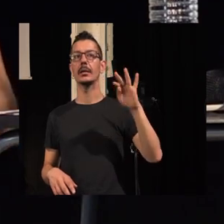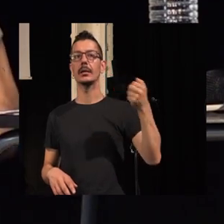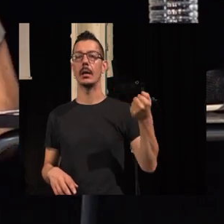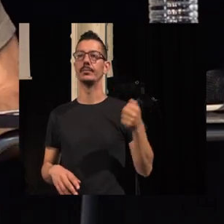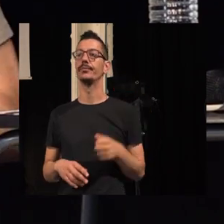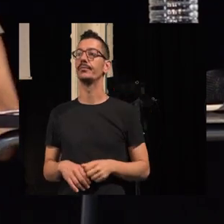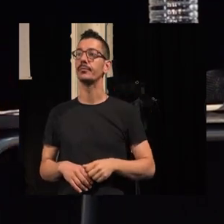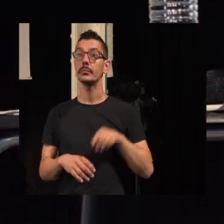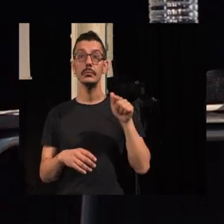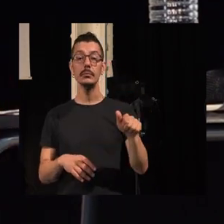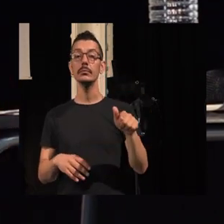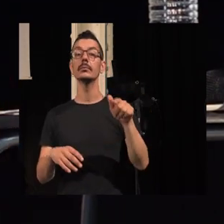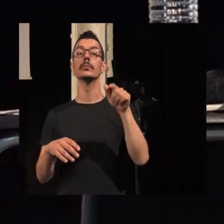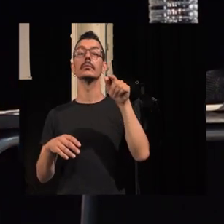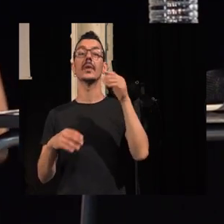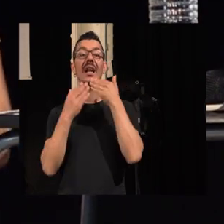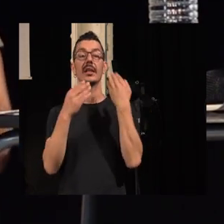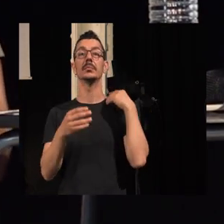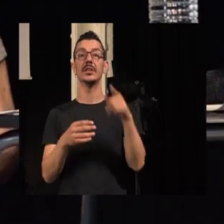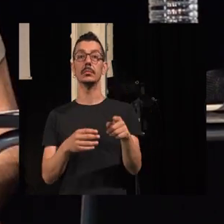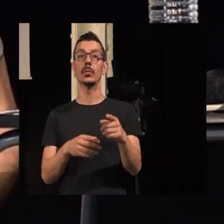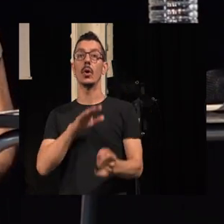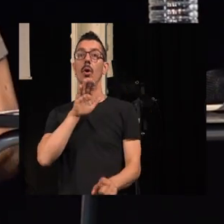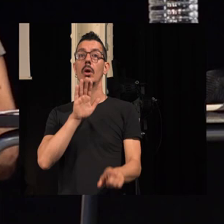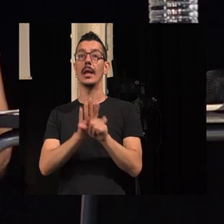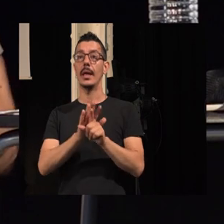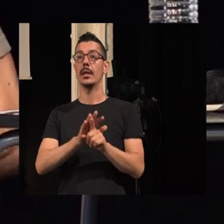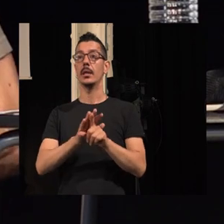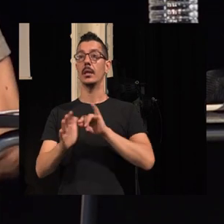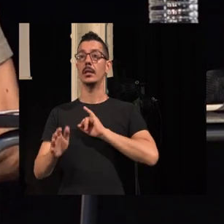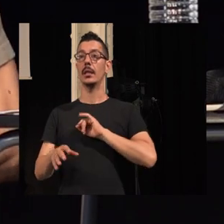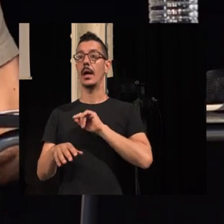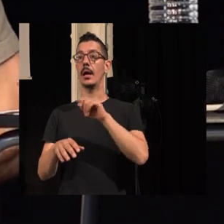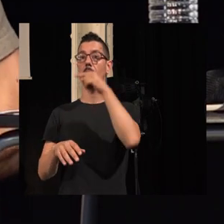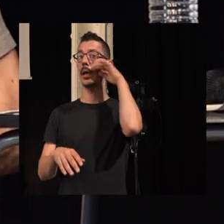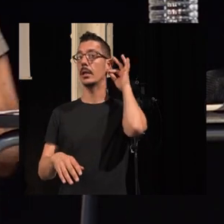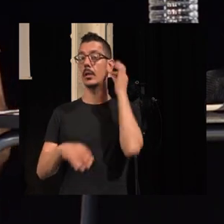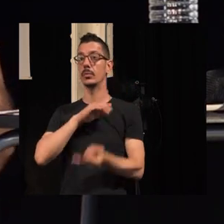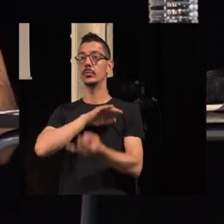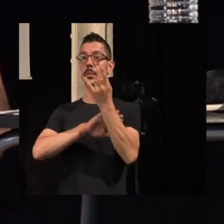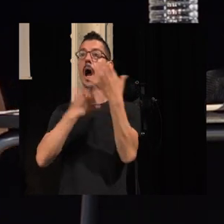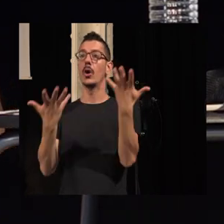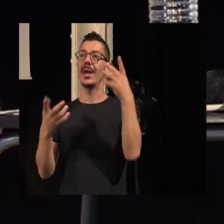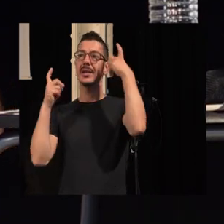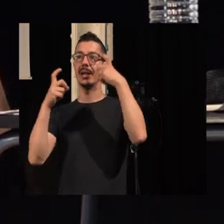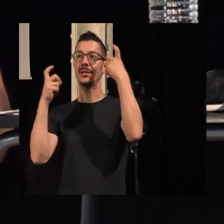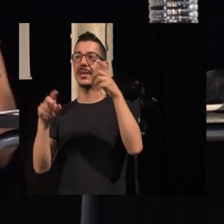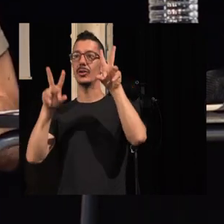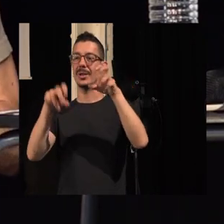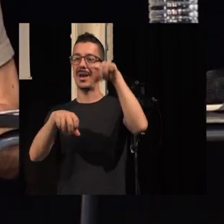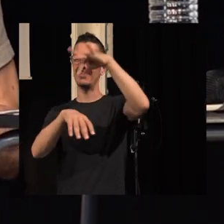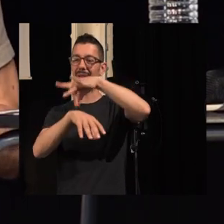creó la oportunidad de crear una ley de identidad de género que ahora se está intentando despatologizar, pero 10 años después de ese